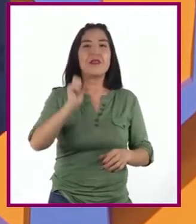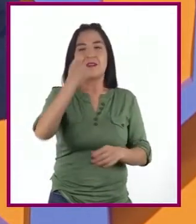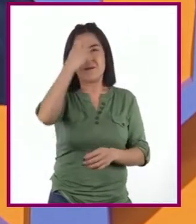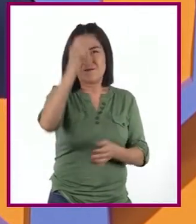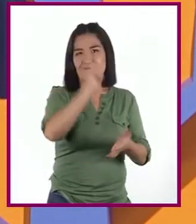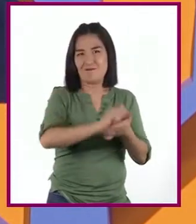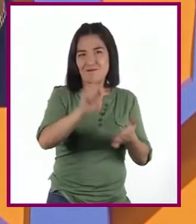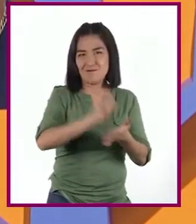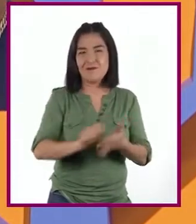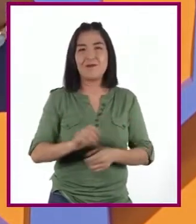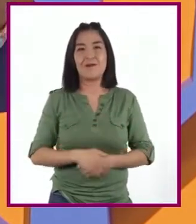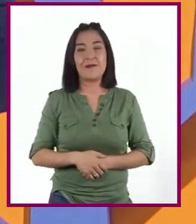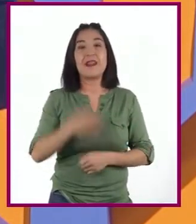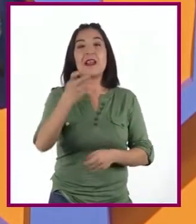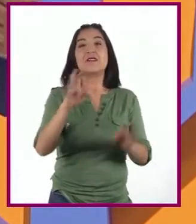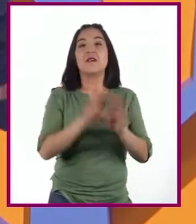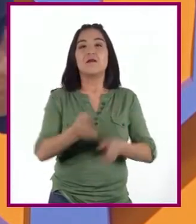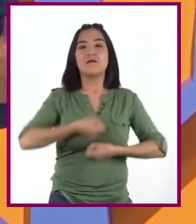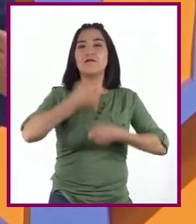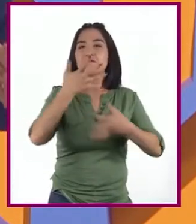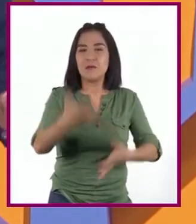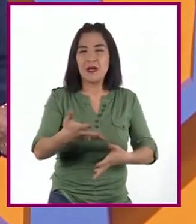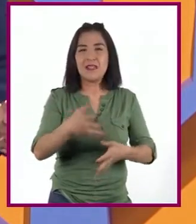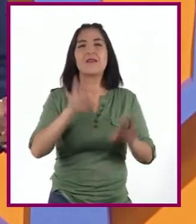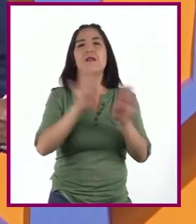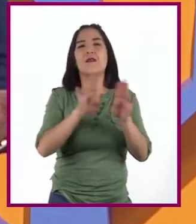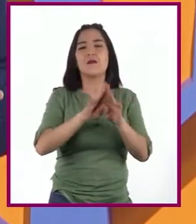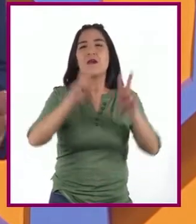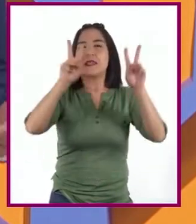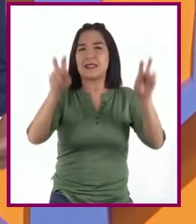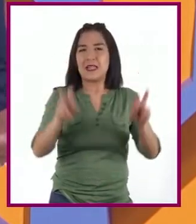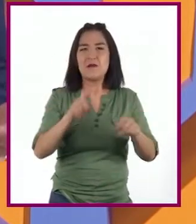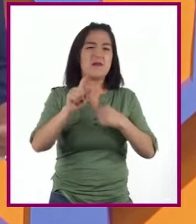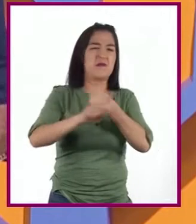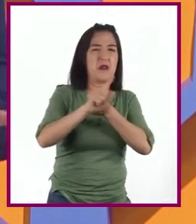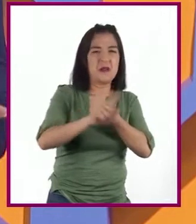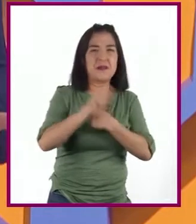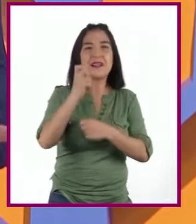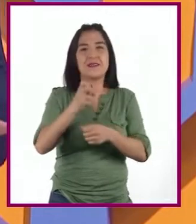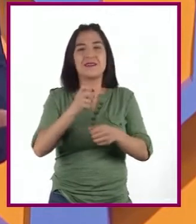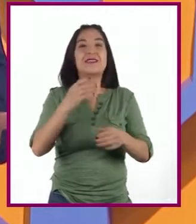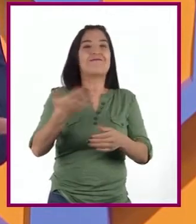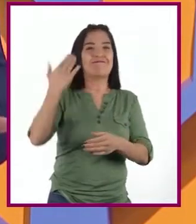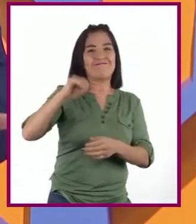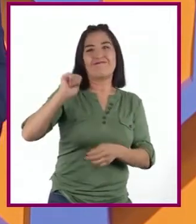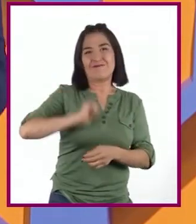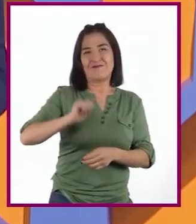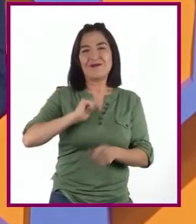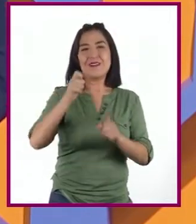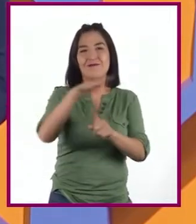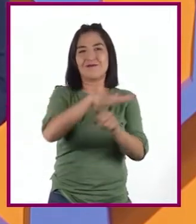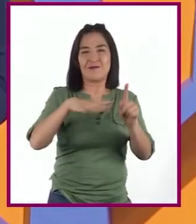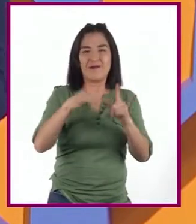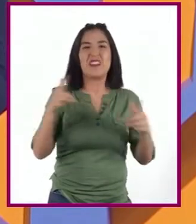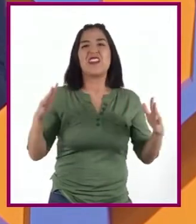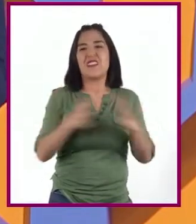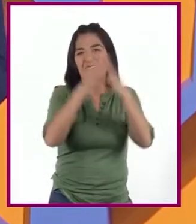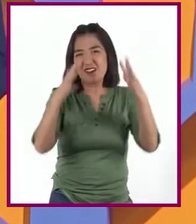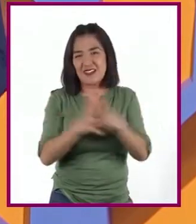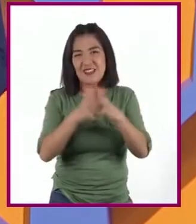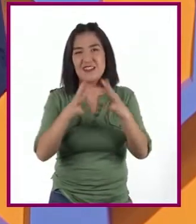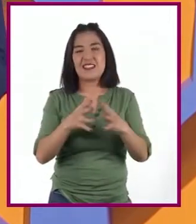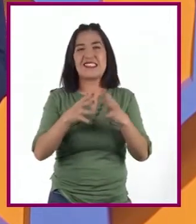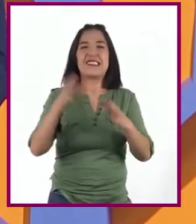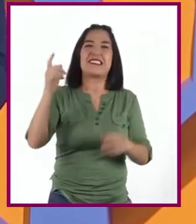escrita y expresa temas y situaciones que en ese momento enfrentaba la sociedad: guerras,